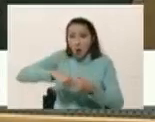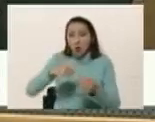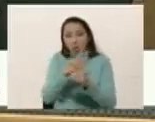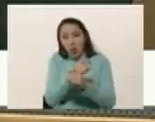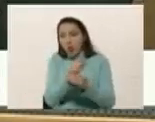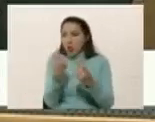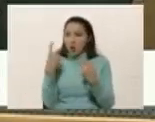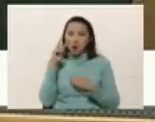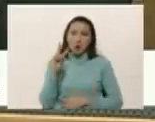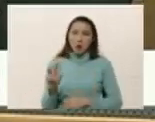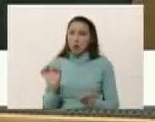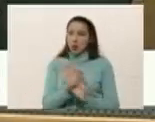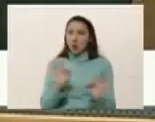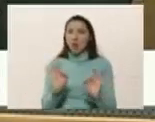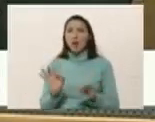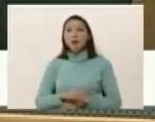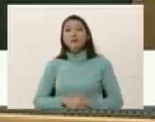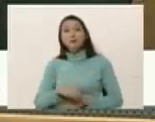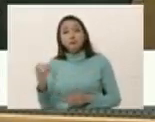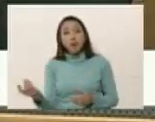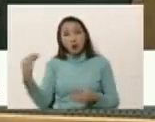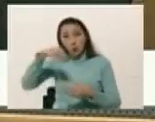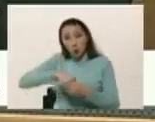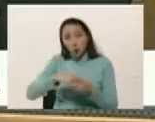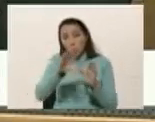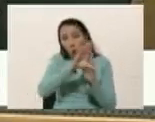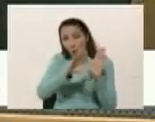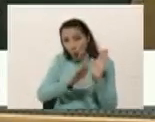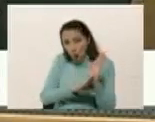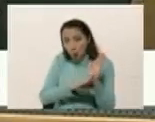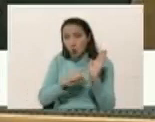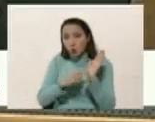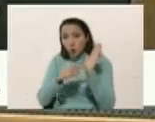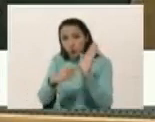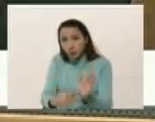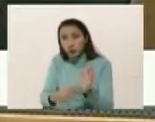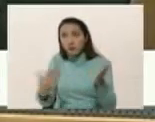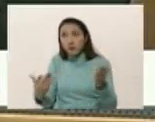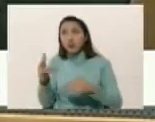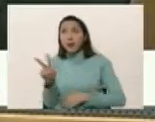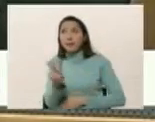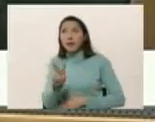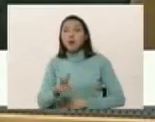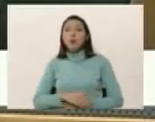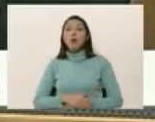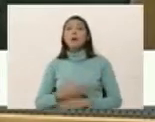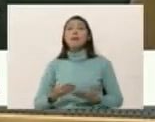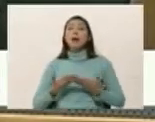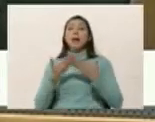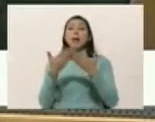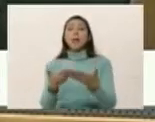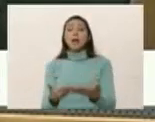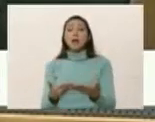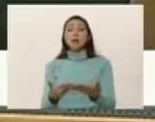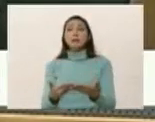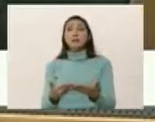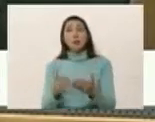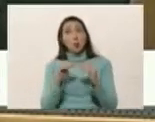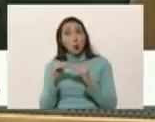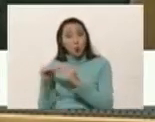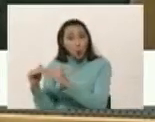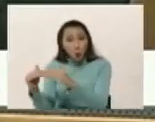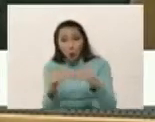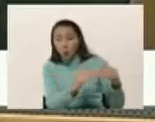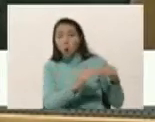empleado en la constitución de la república bolivariana de venezuela para contribuir a garantizar que la igualdad de las